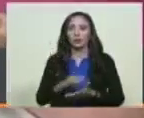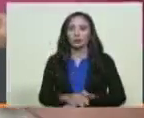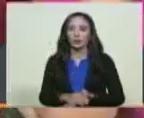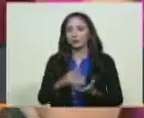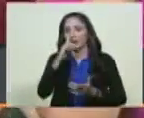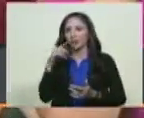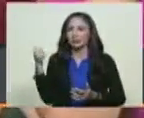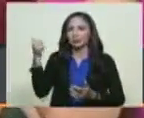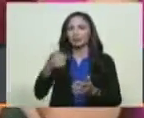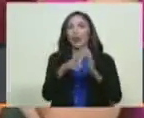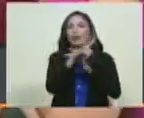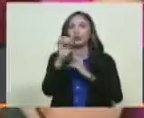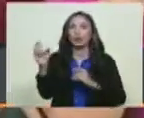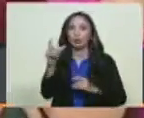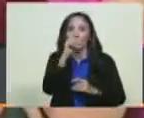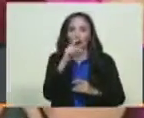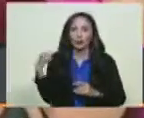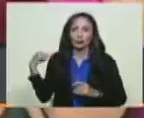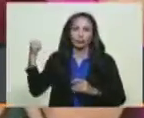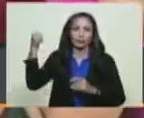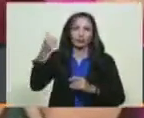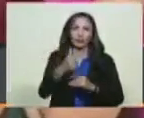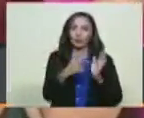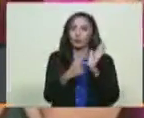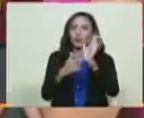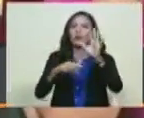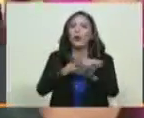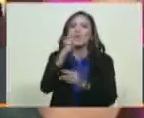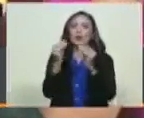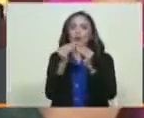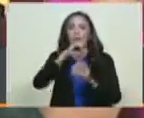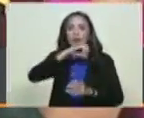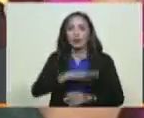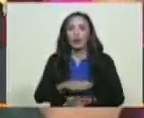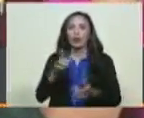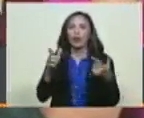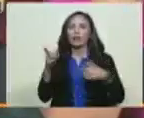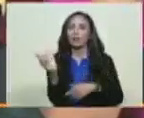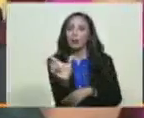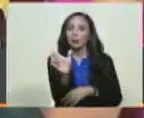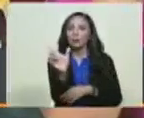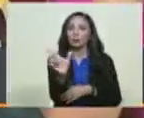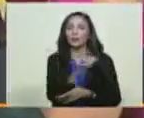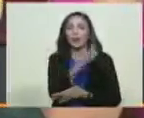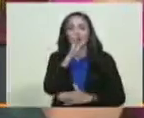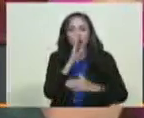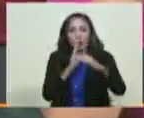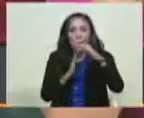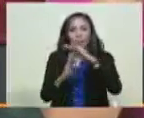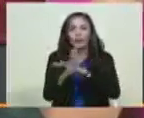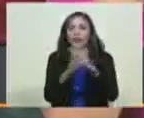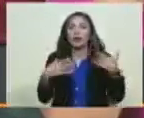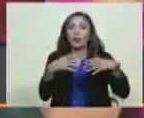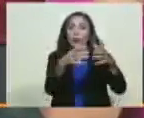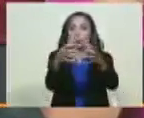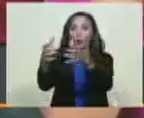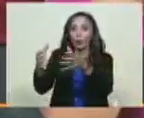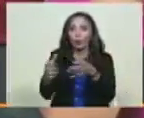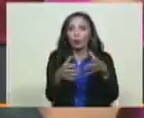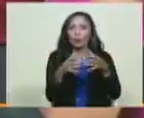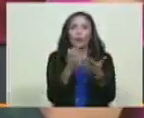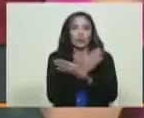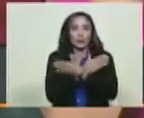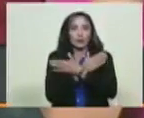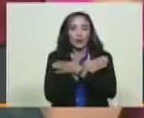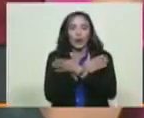últimos 200 años a cada presidente le hacemos entrega de este libro que con humildad todo ese equipo quiero felicitar a